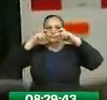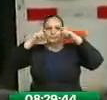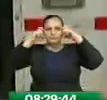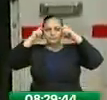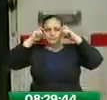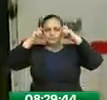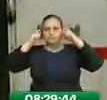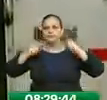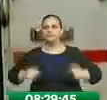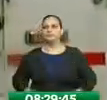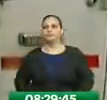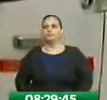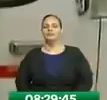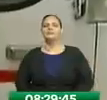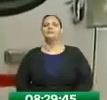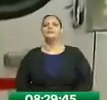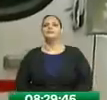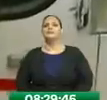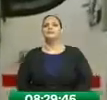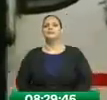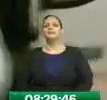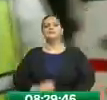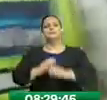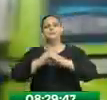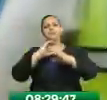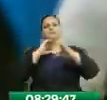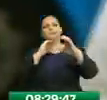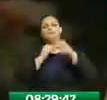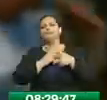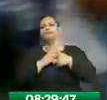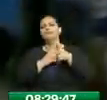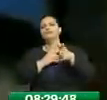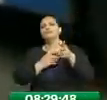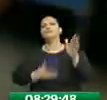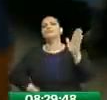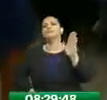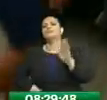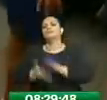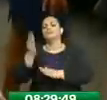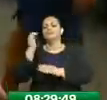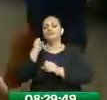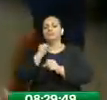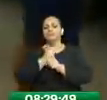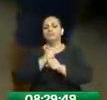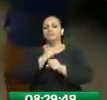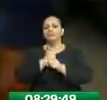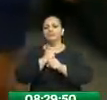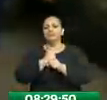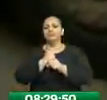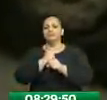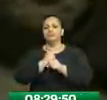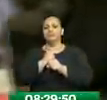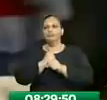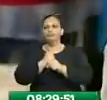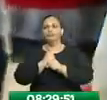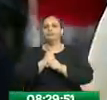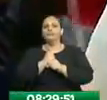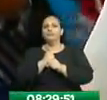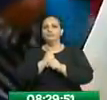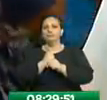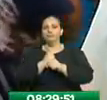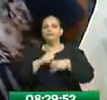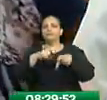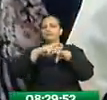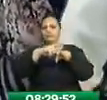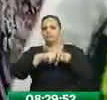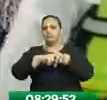empleados de los sectores que se estén reactivando. Los buses llevan pasajeros solo